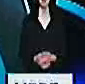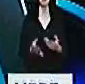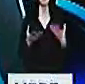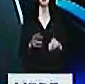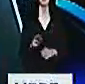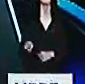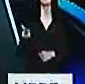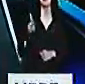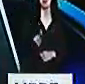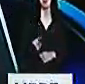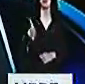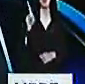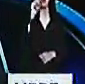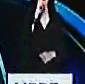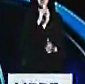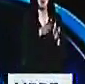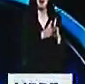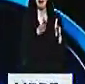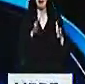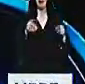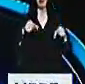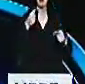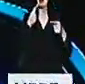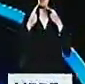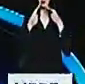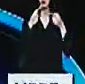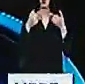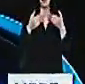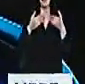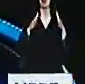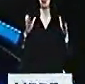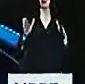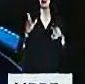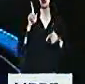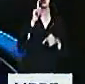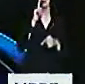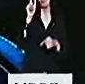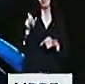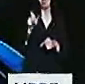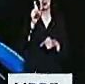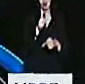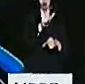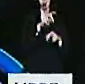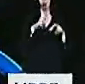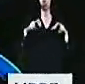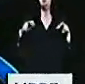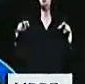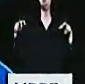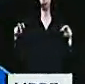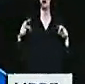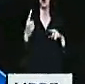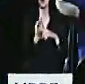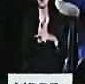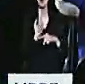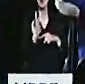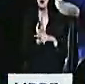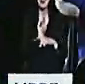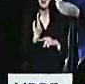Ya estamos de vuelta, último bloque en este capítulo de Libremente, junto a Alan, junto a May, a Carolina y a Natacha